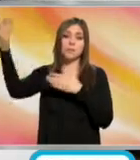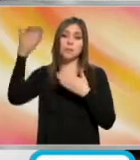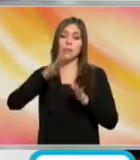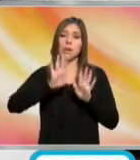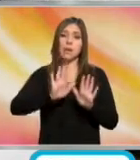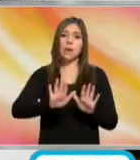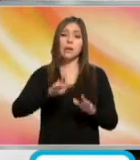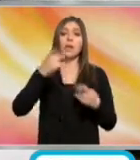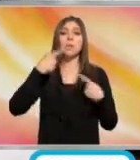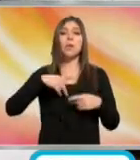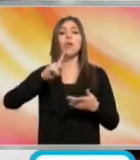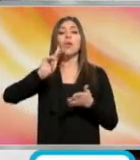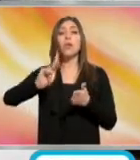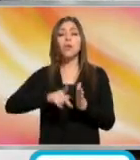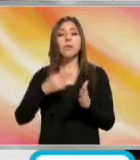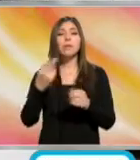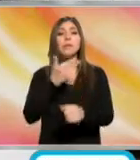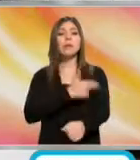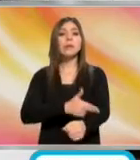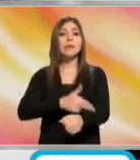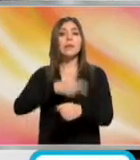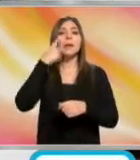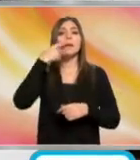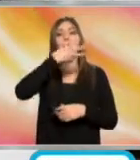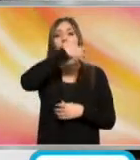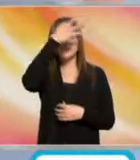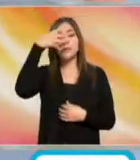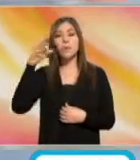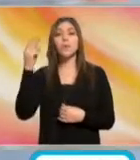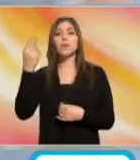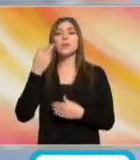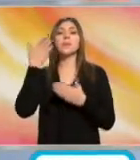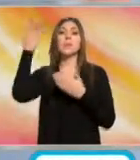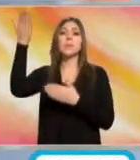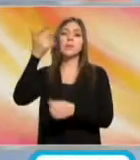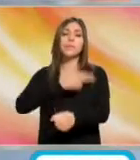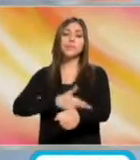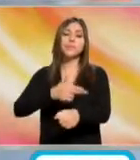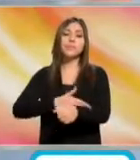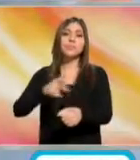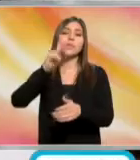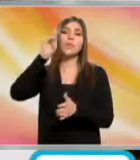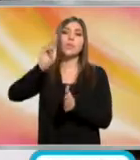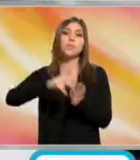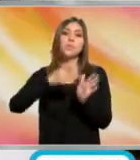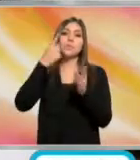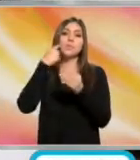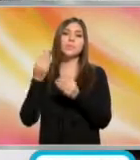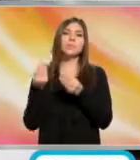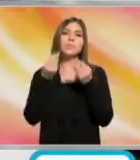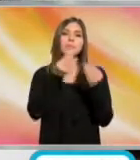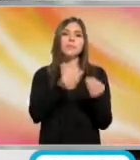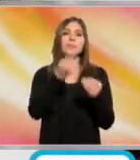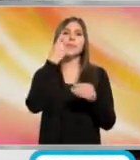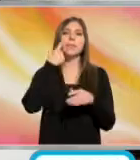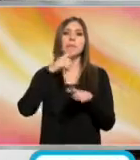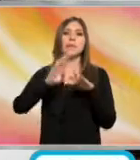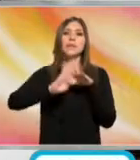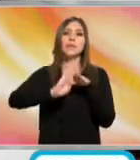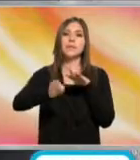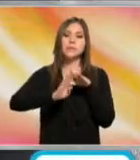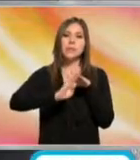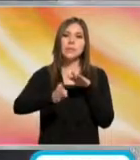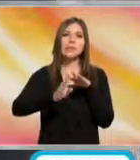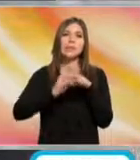tengan que renovar su visa o que tengan que solicitar una ampliación de su estatus de